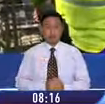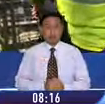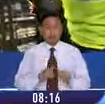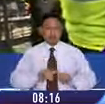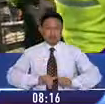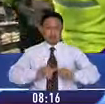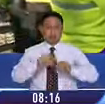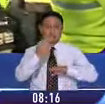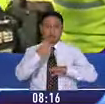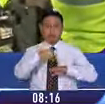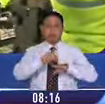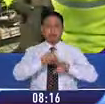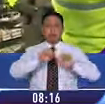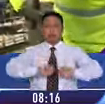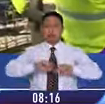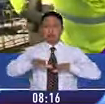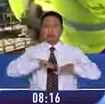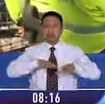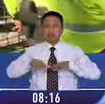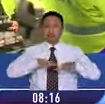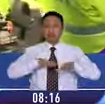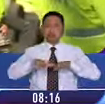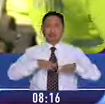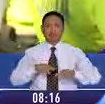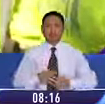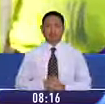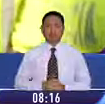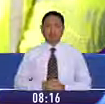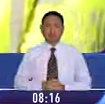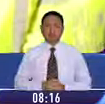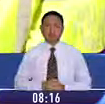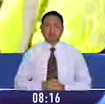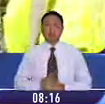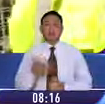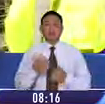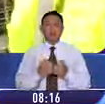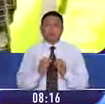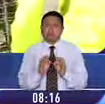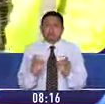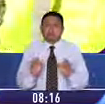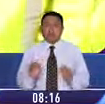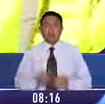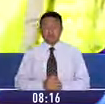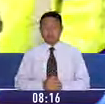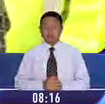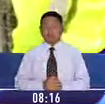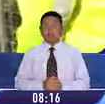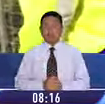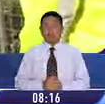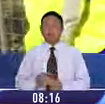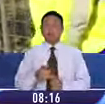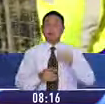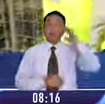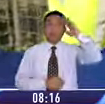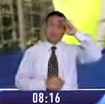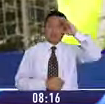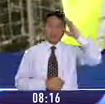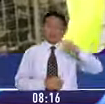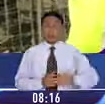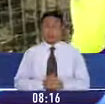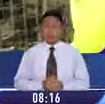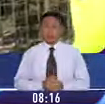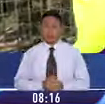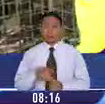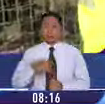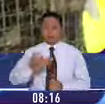y se desarrolle las actividades diarias de una forma normal, sin problemas. Y sobre todo que la Policía Nacional